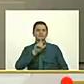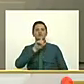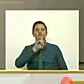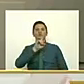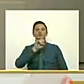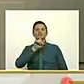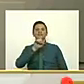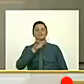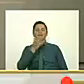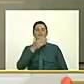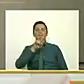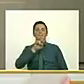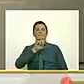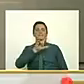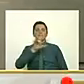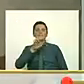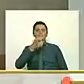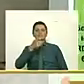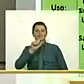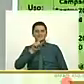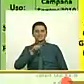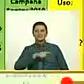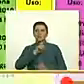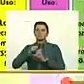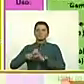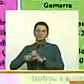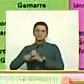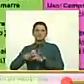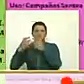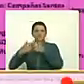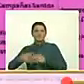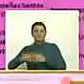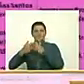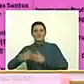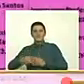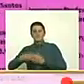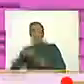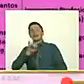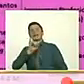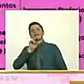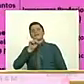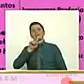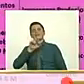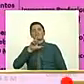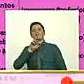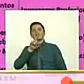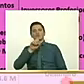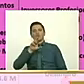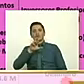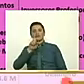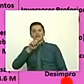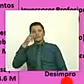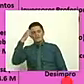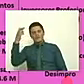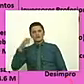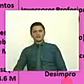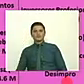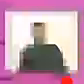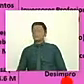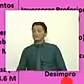Luis Villegas está en la empresa Inversores Profesionales y ha recibido